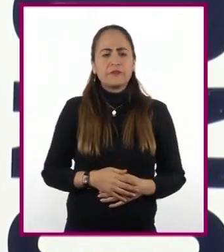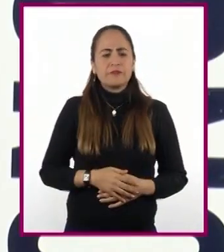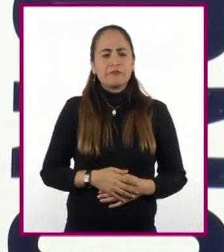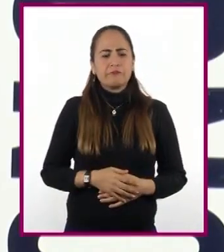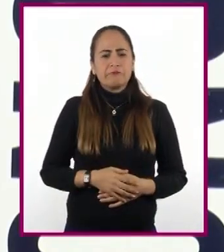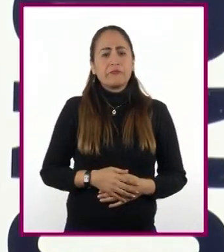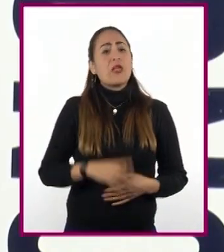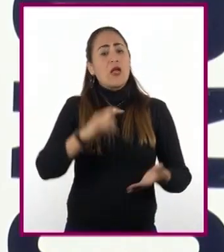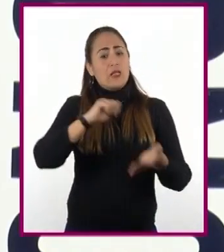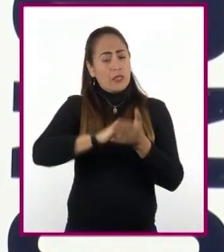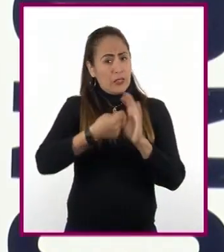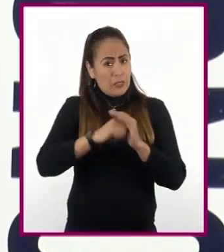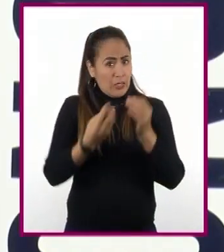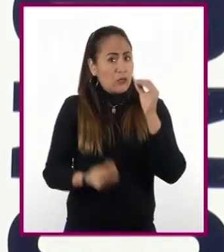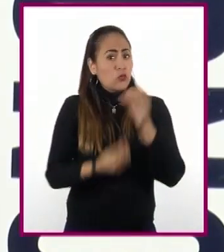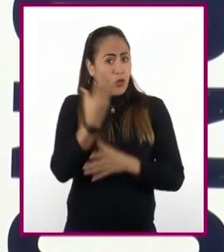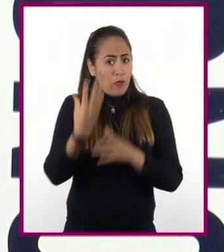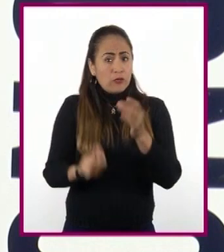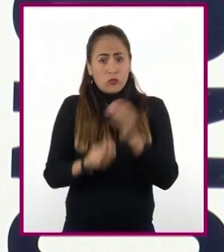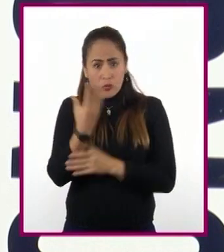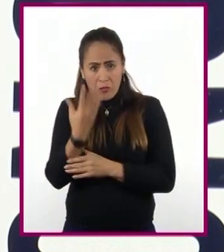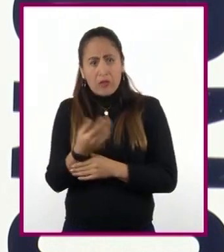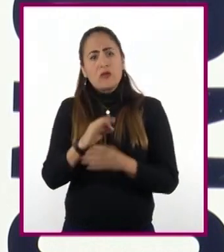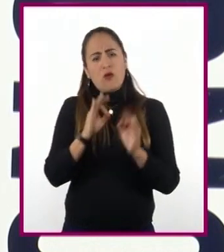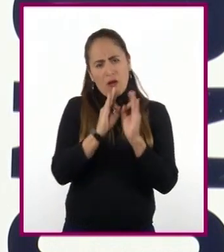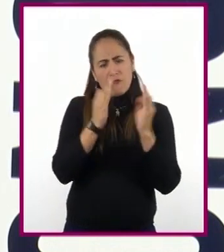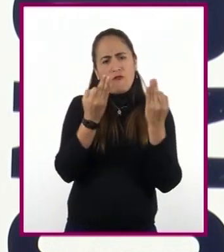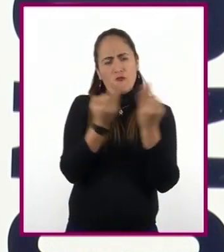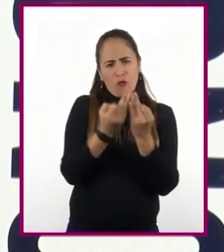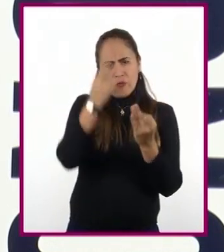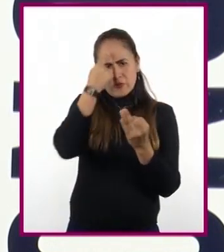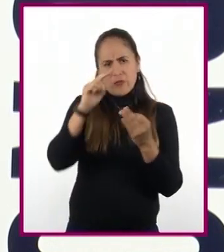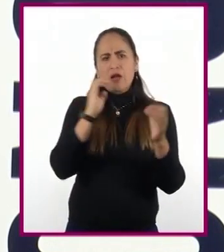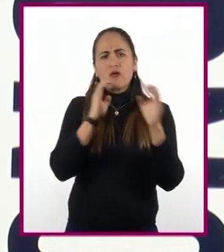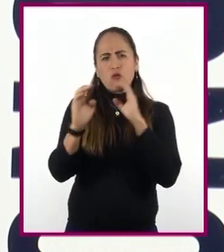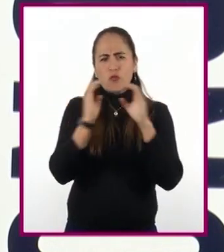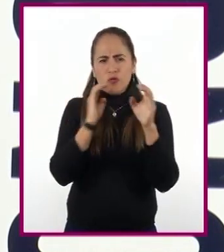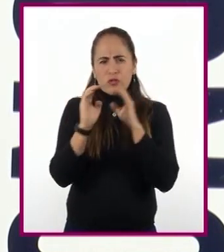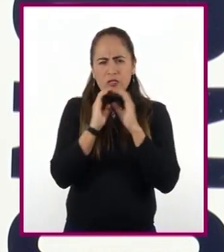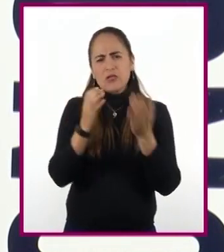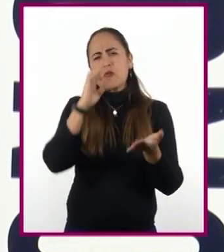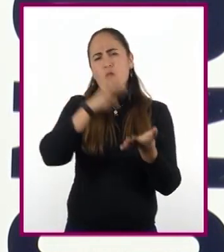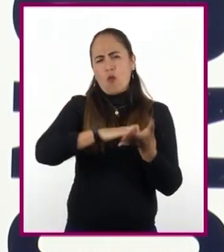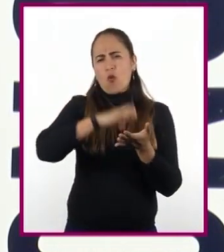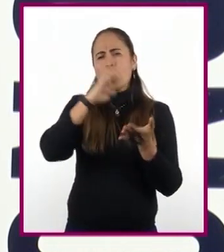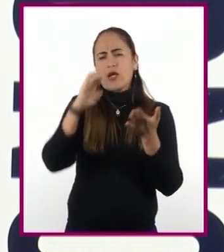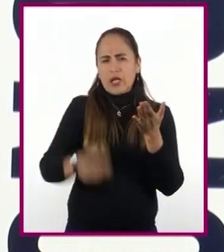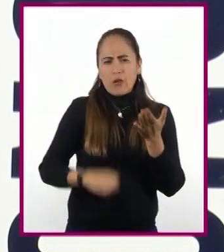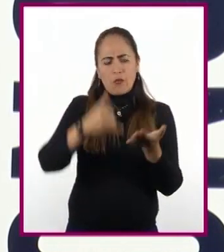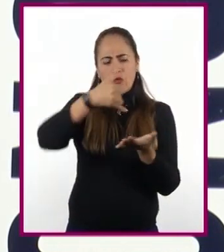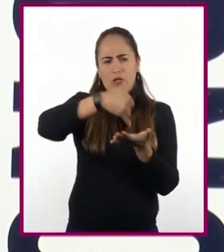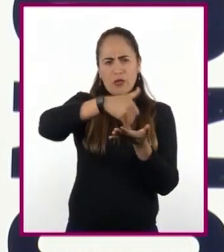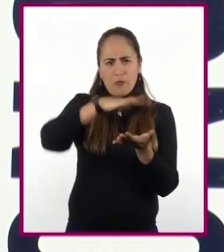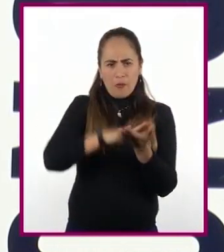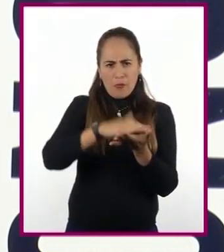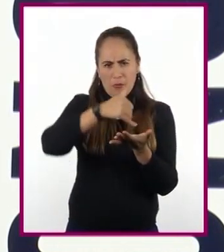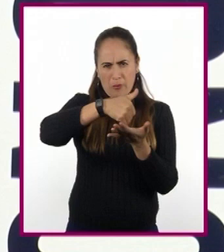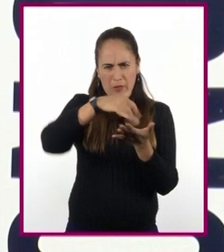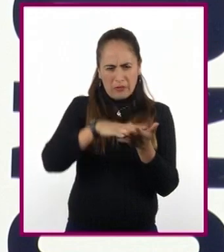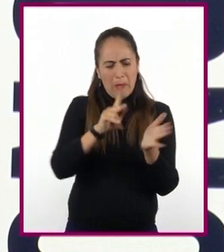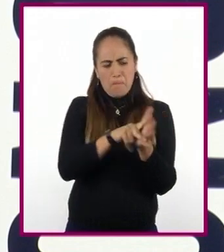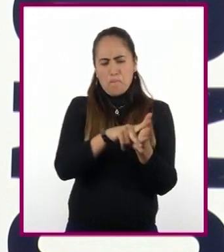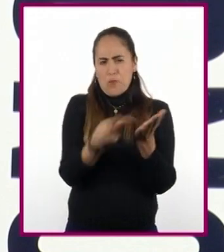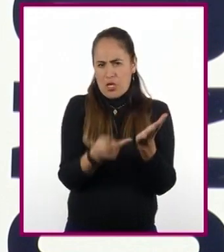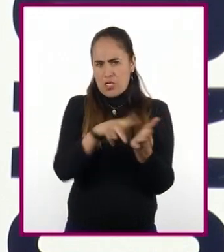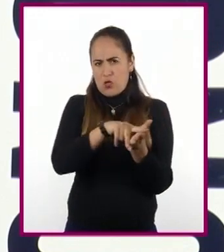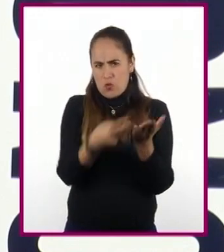muchas innovaciones técnicas, se crearon nuevos métodos de comunicarse. Se desarrolló, por ejemplo, la imprenta para hacer